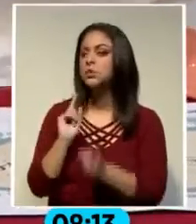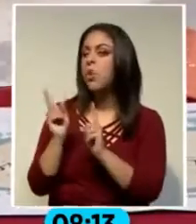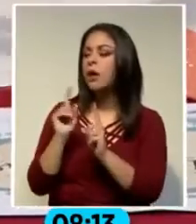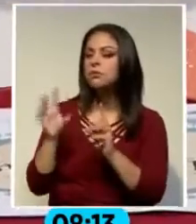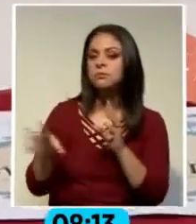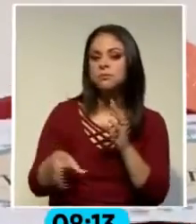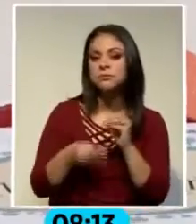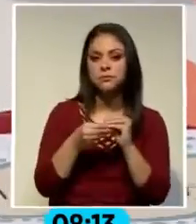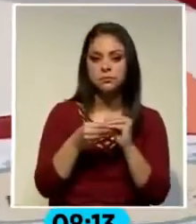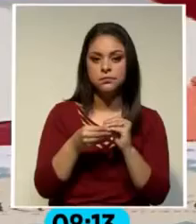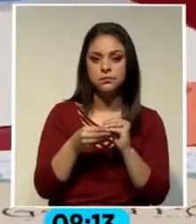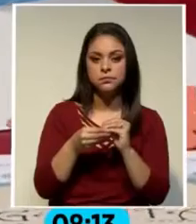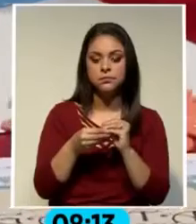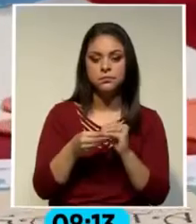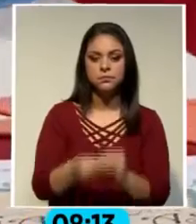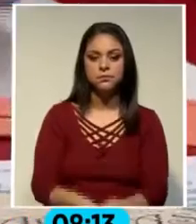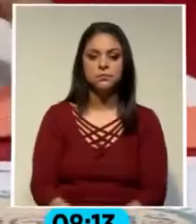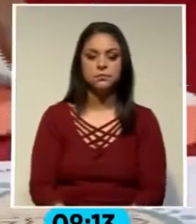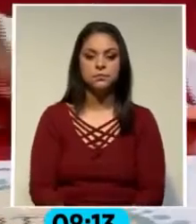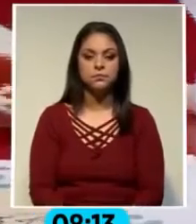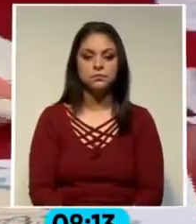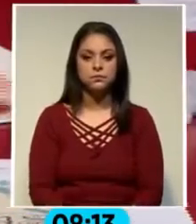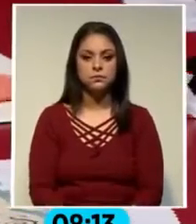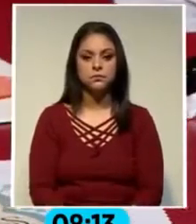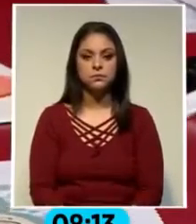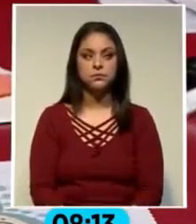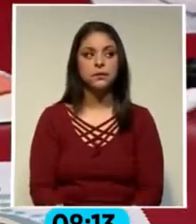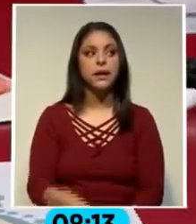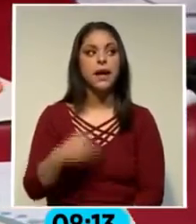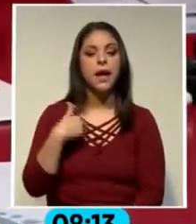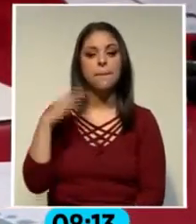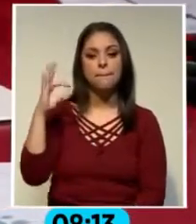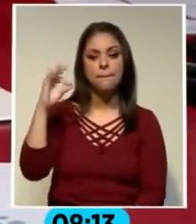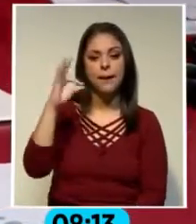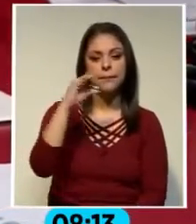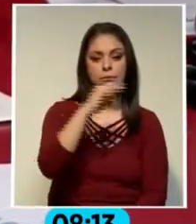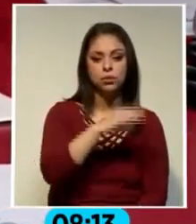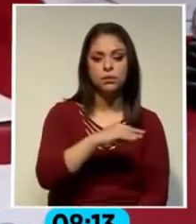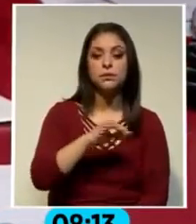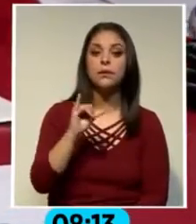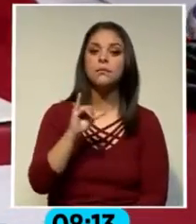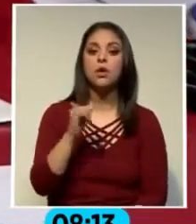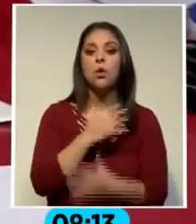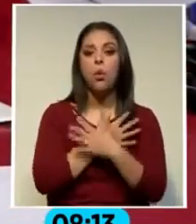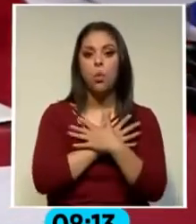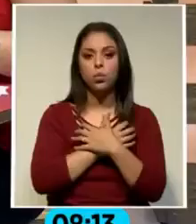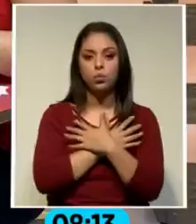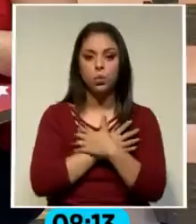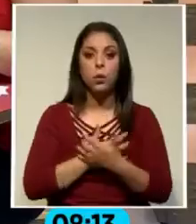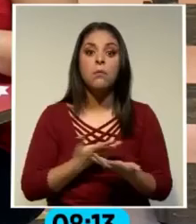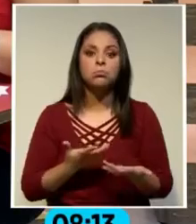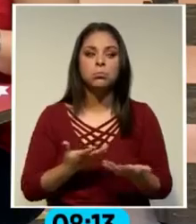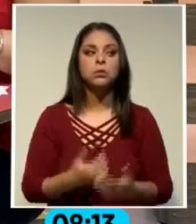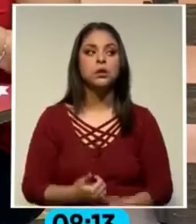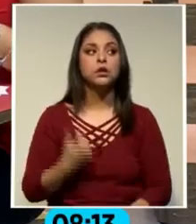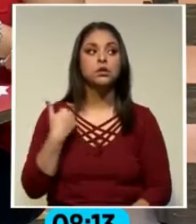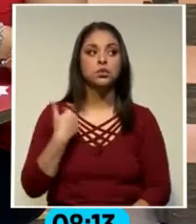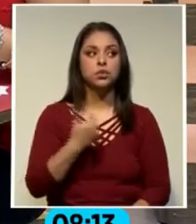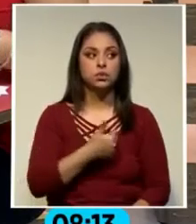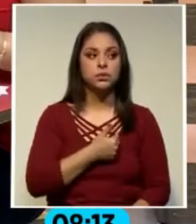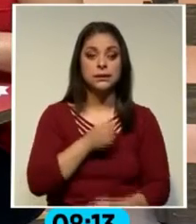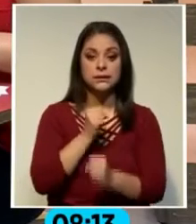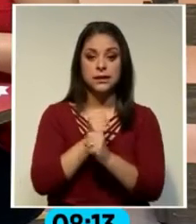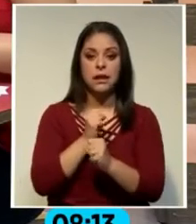Gwen? Pongámosle. Aquí tengo una mariposa. Aquí hay diosito también. Ay, vea, cuando nosotros trabajamos con